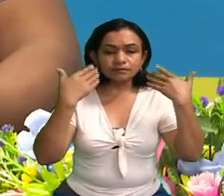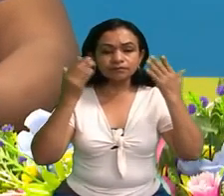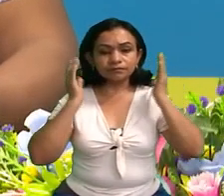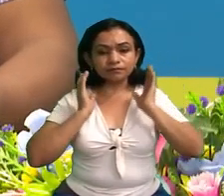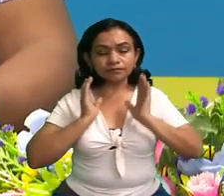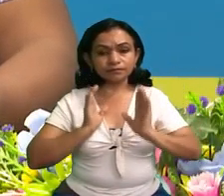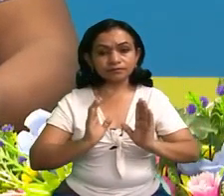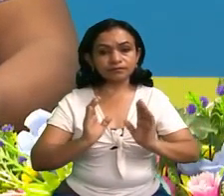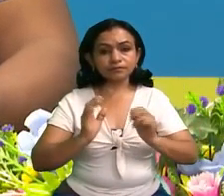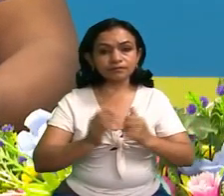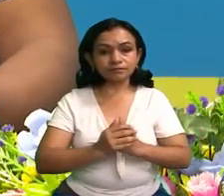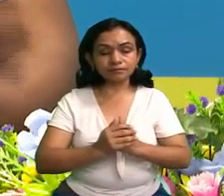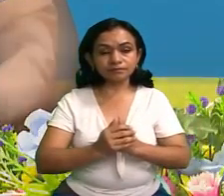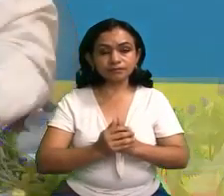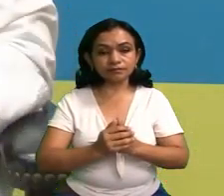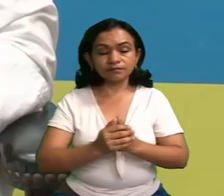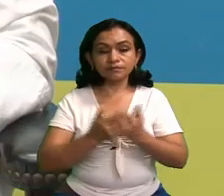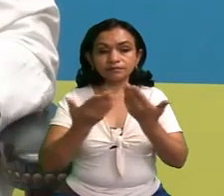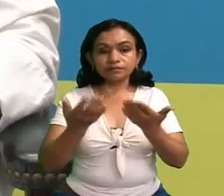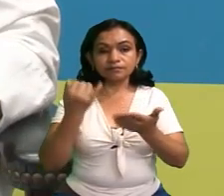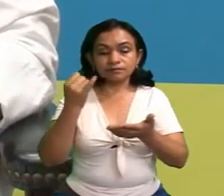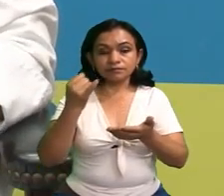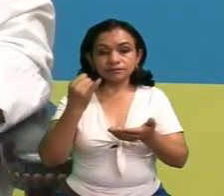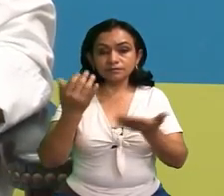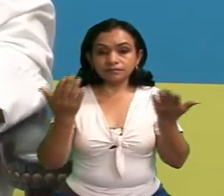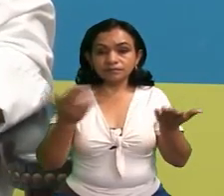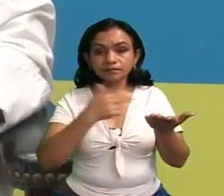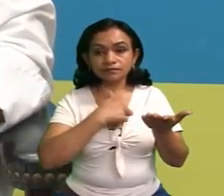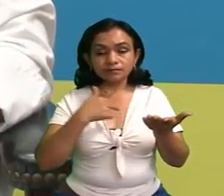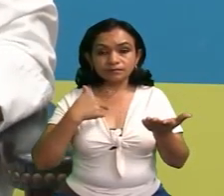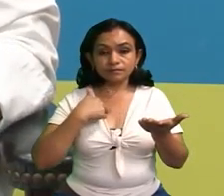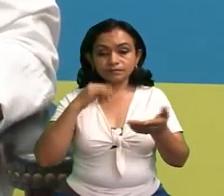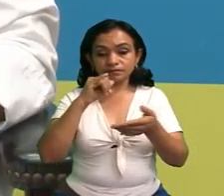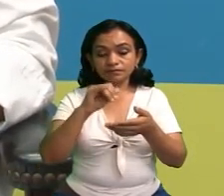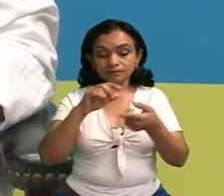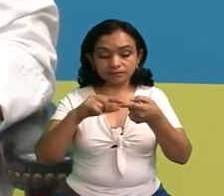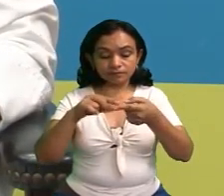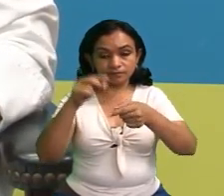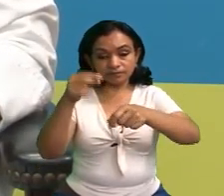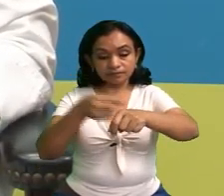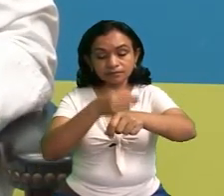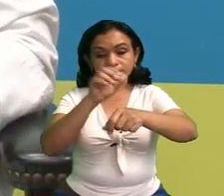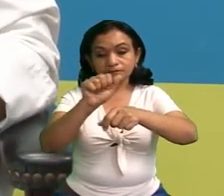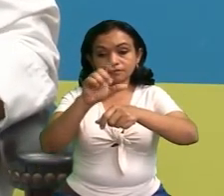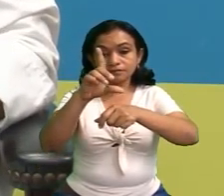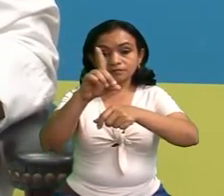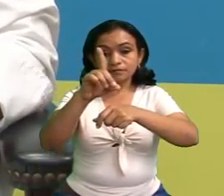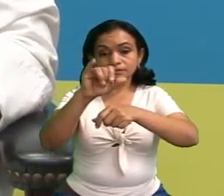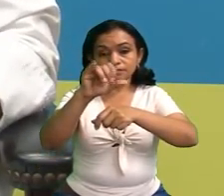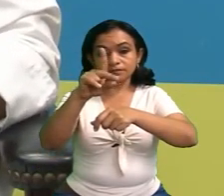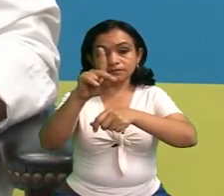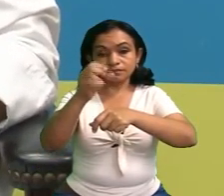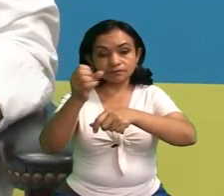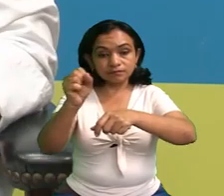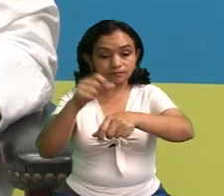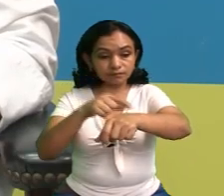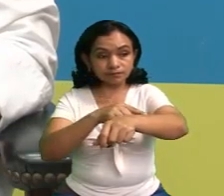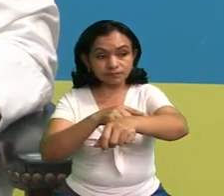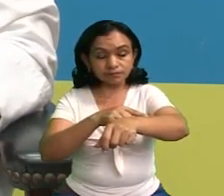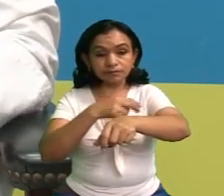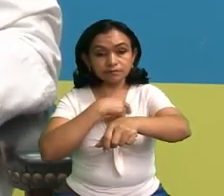generarnos calor para que... Así es, de hecho, la hipodermis o el tejido adiposo tiene muchas funciones. Uno de ellos